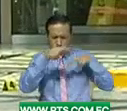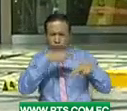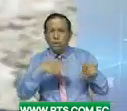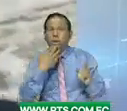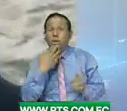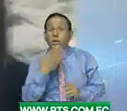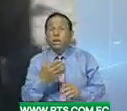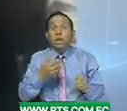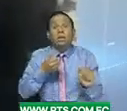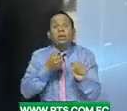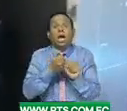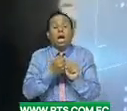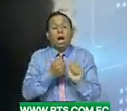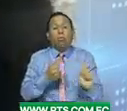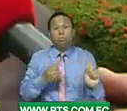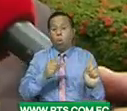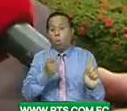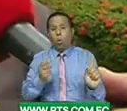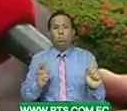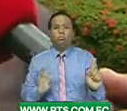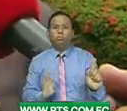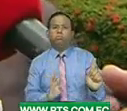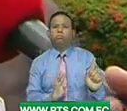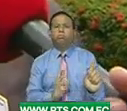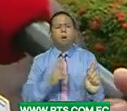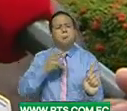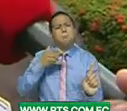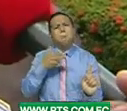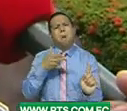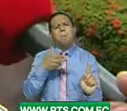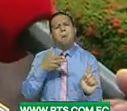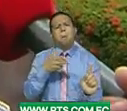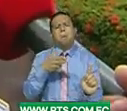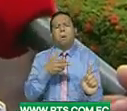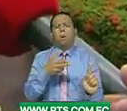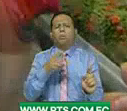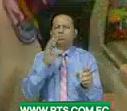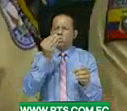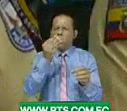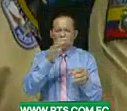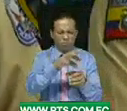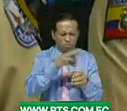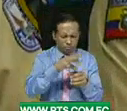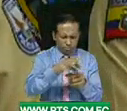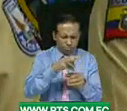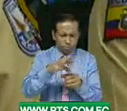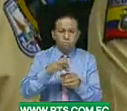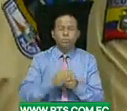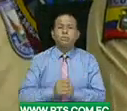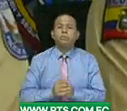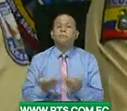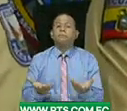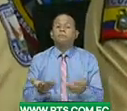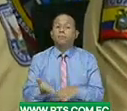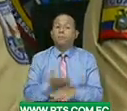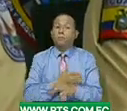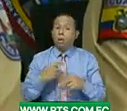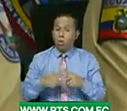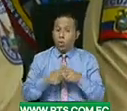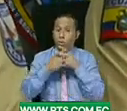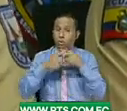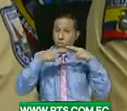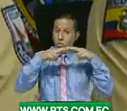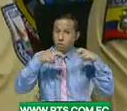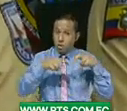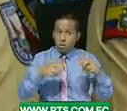disparos a corta distancia. Tenemos varias vainas percutidas y balas deformadas. Que como producto de las primeras diligencias